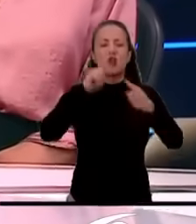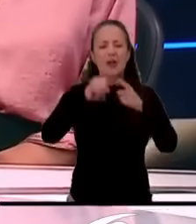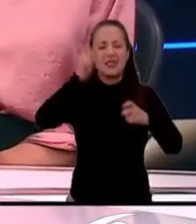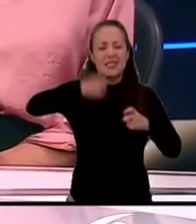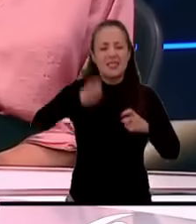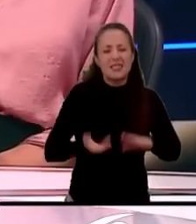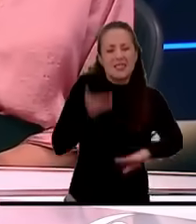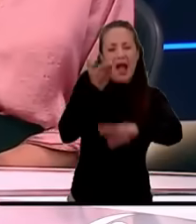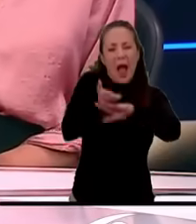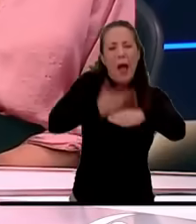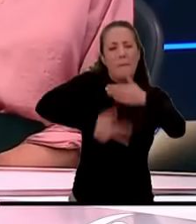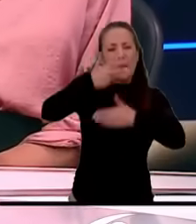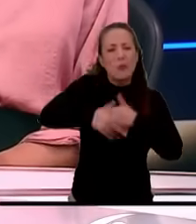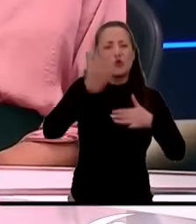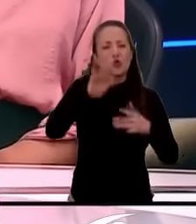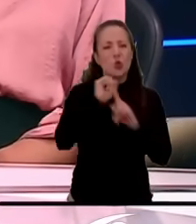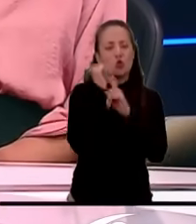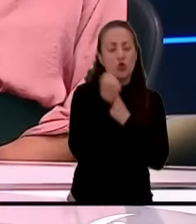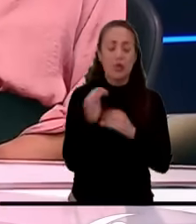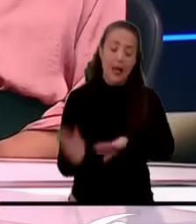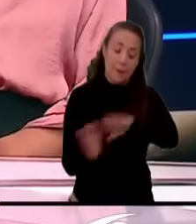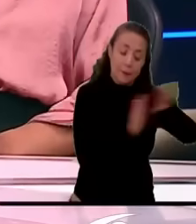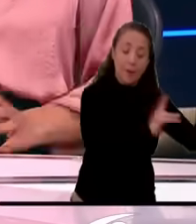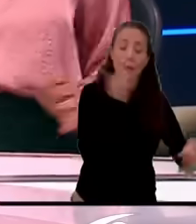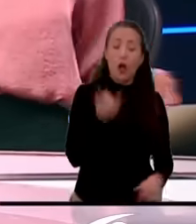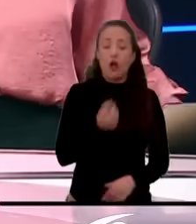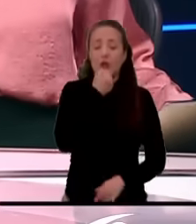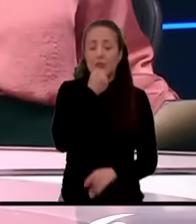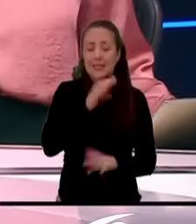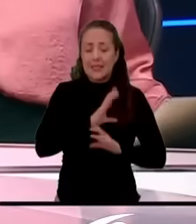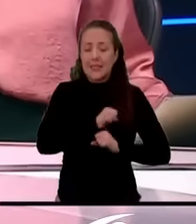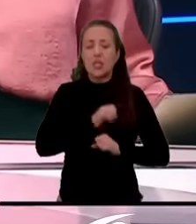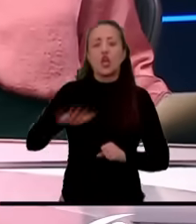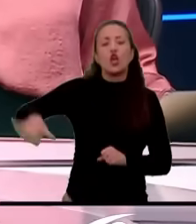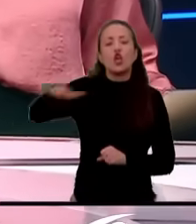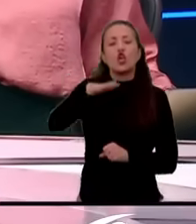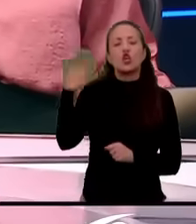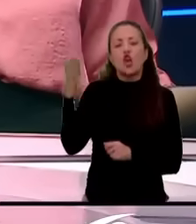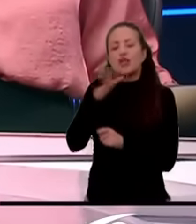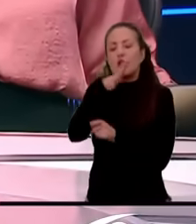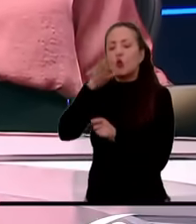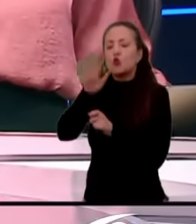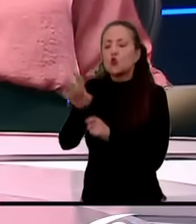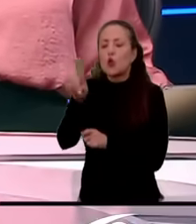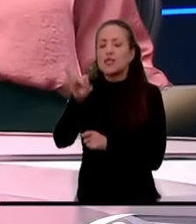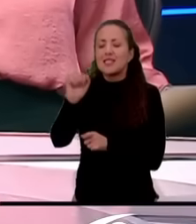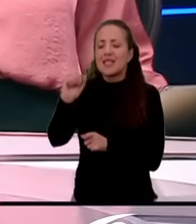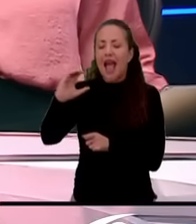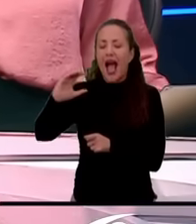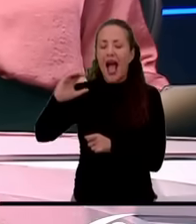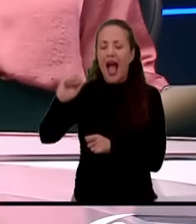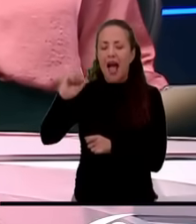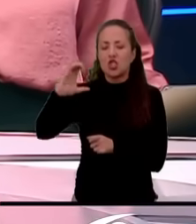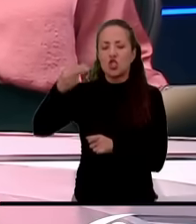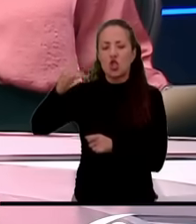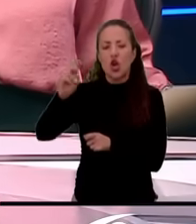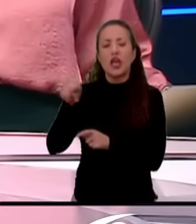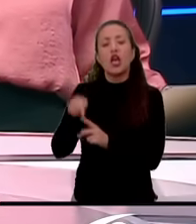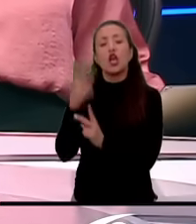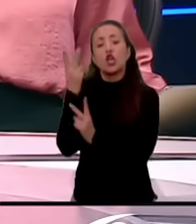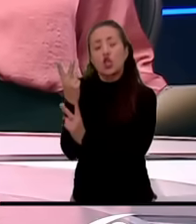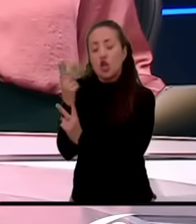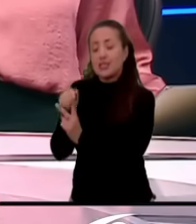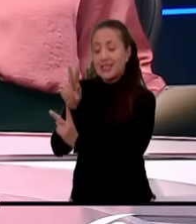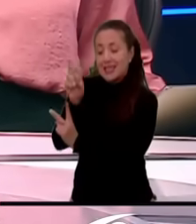pero iniciamos con esta lamentable noticia en zona rural de ciacho que boyacá dos menores de edad de 7 y 12